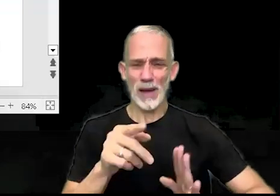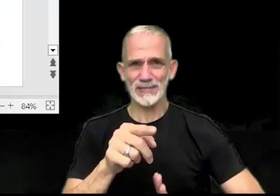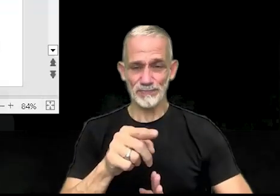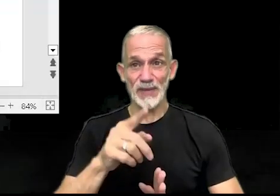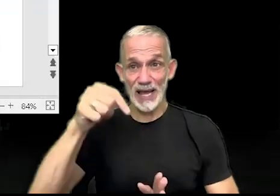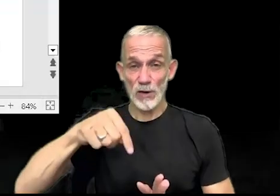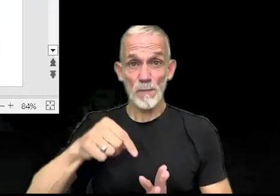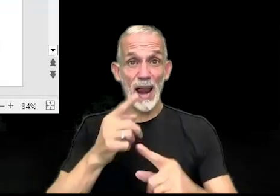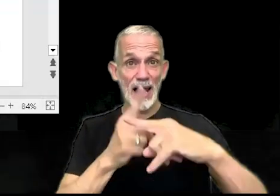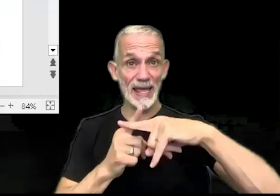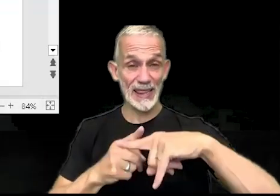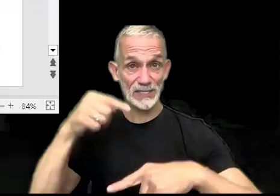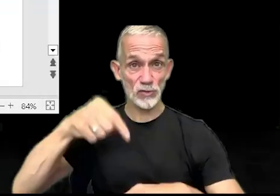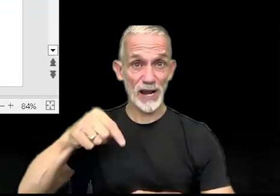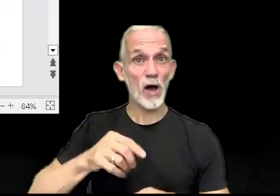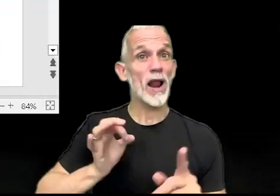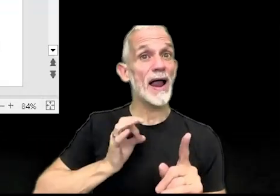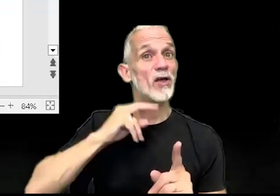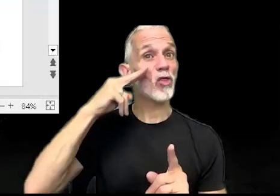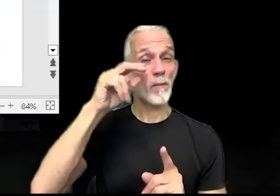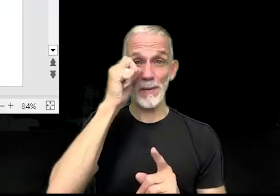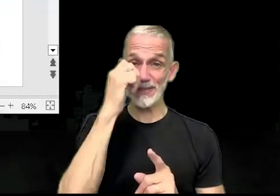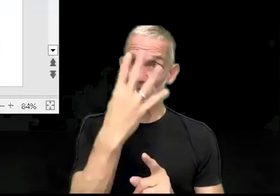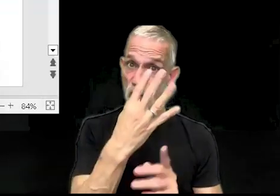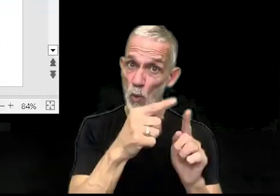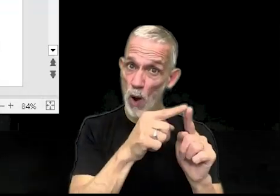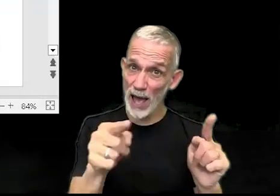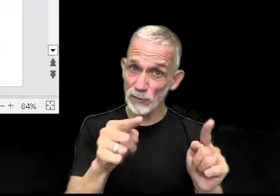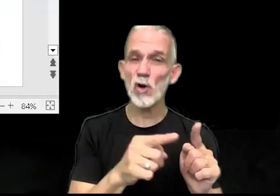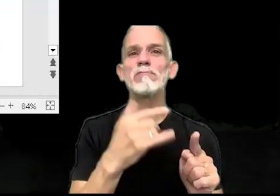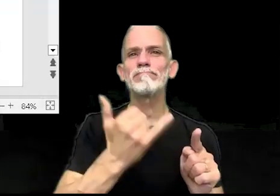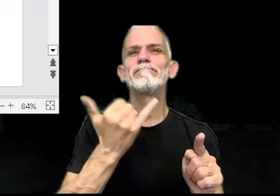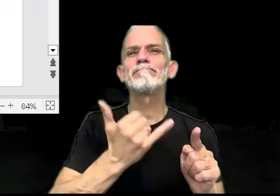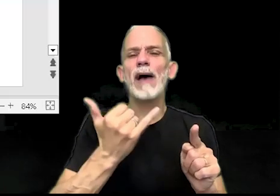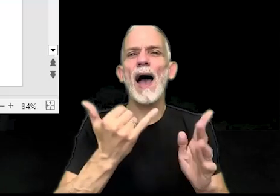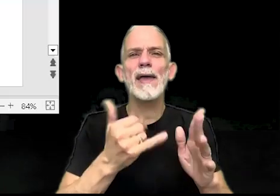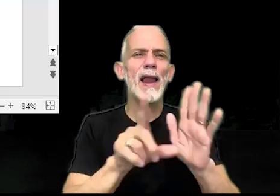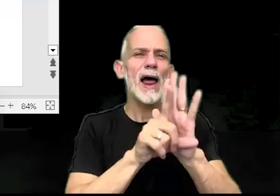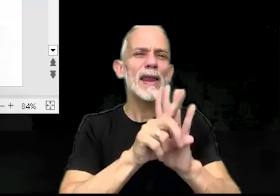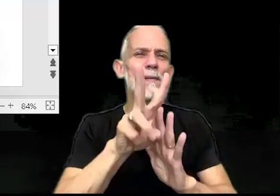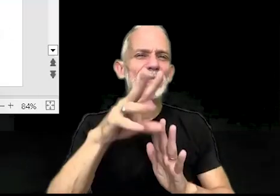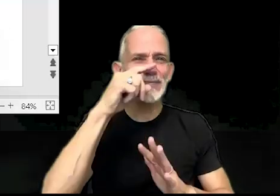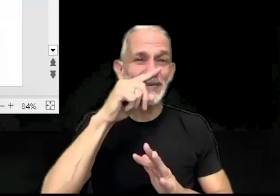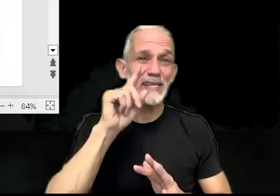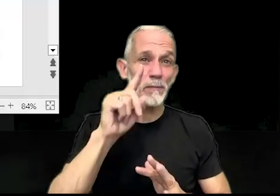Pero para esta liquidación 2024 nos encontramos que la ley